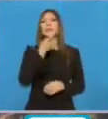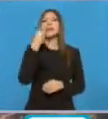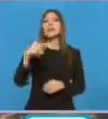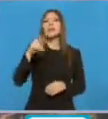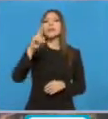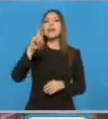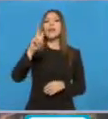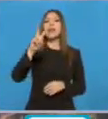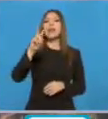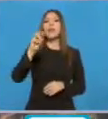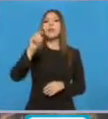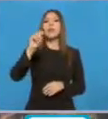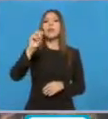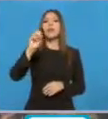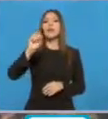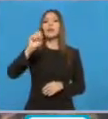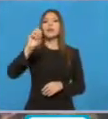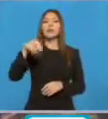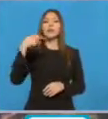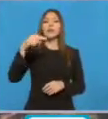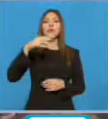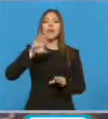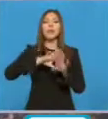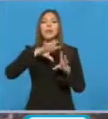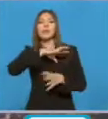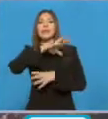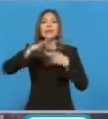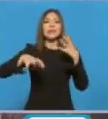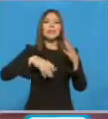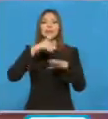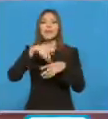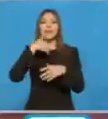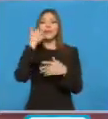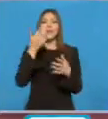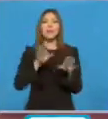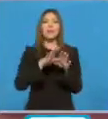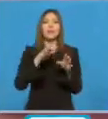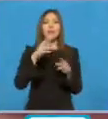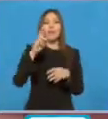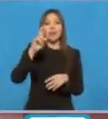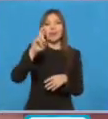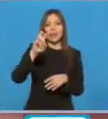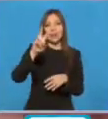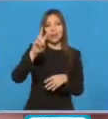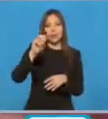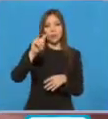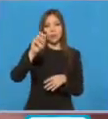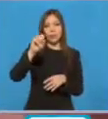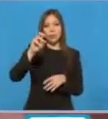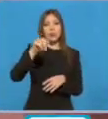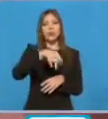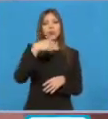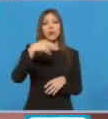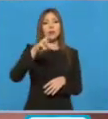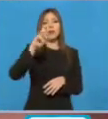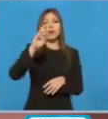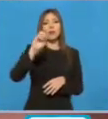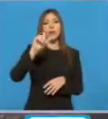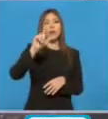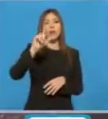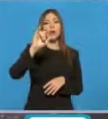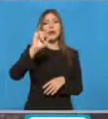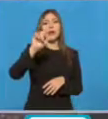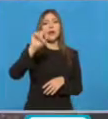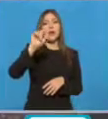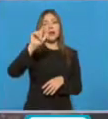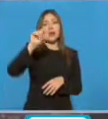revoltoso. Imagínate. ¿no? Es Rolilalan. O sea, ¿ya lo traía. Sí. Rolilalan, ¿no? Sí, ¿no? ¿Cuál es su Exactamente. nombre original? Rolilalan. No sé si así se pronuncia,